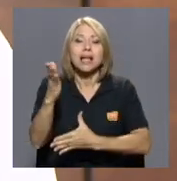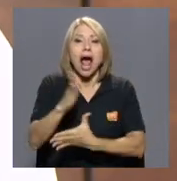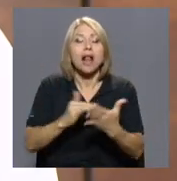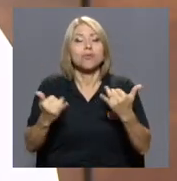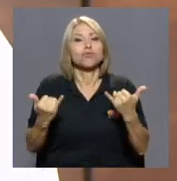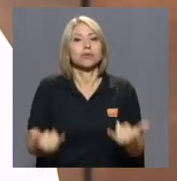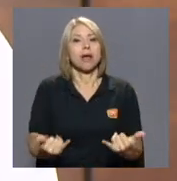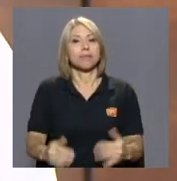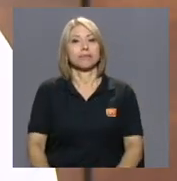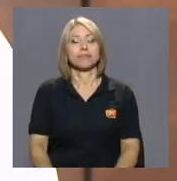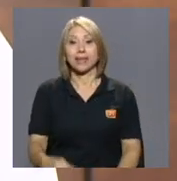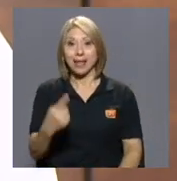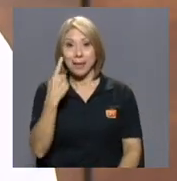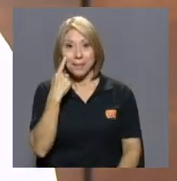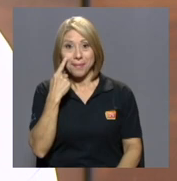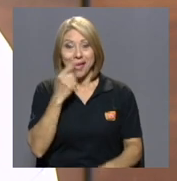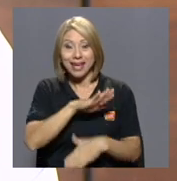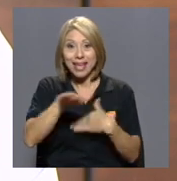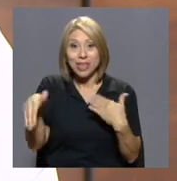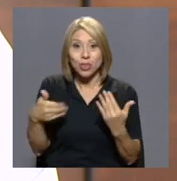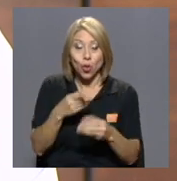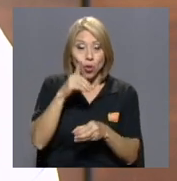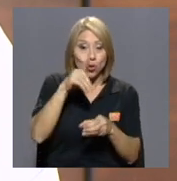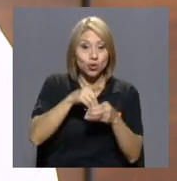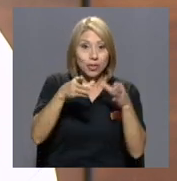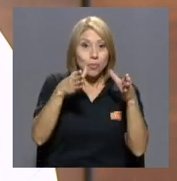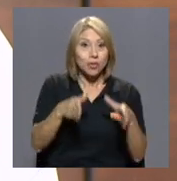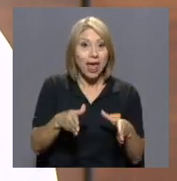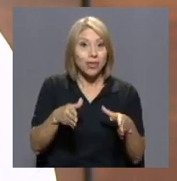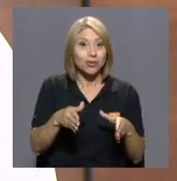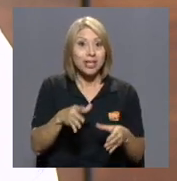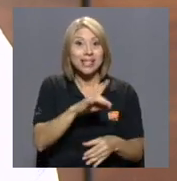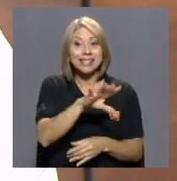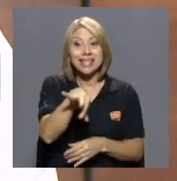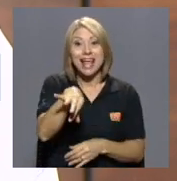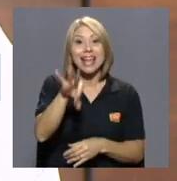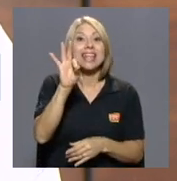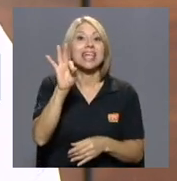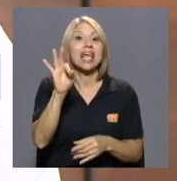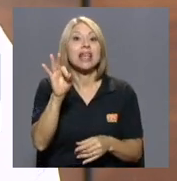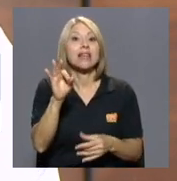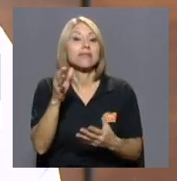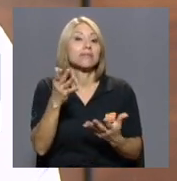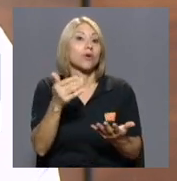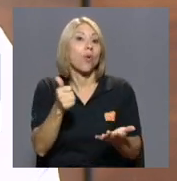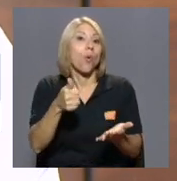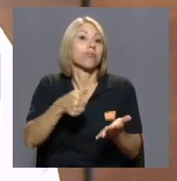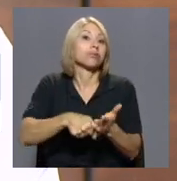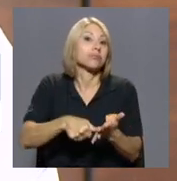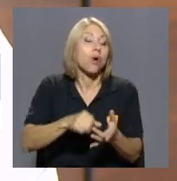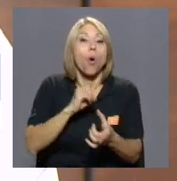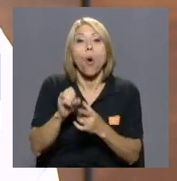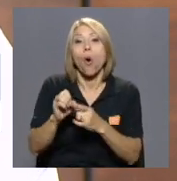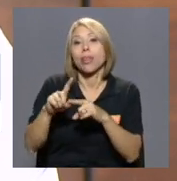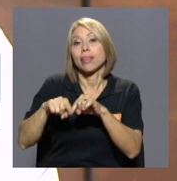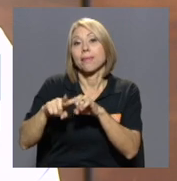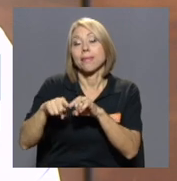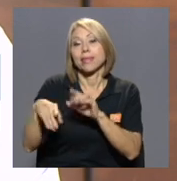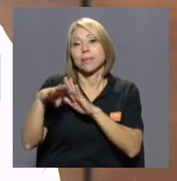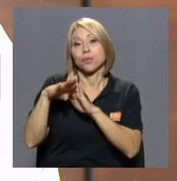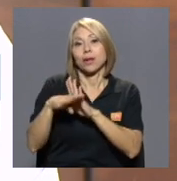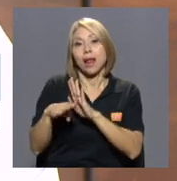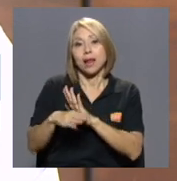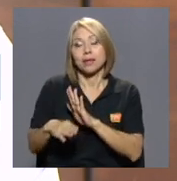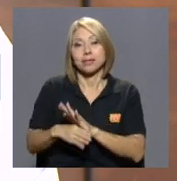los diputados eligen a dedo y si no, dependemos de una lista. Así es. ¿Cómo el cambio de ese